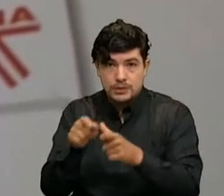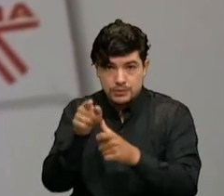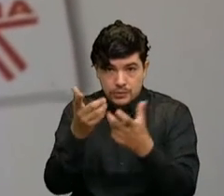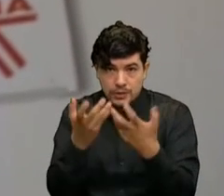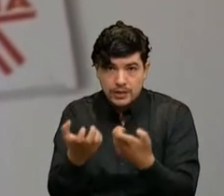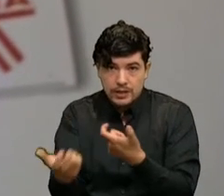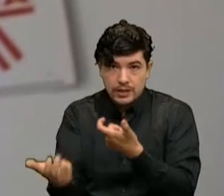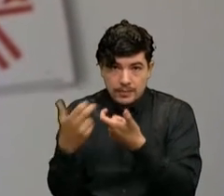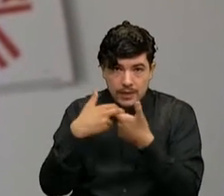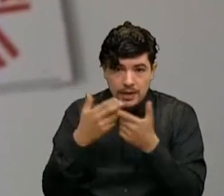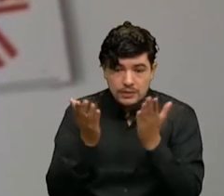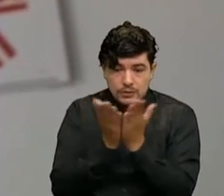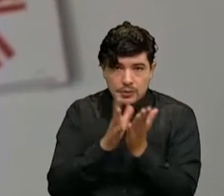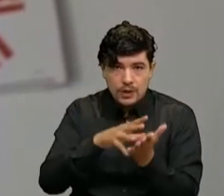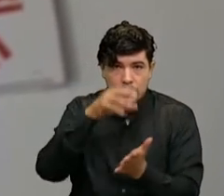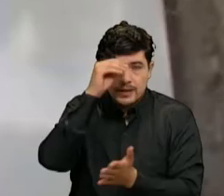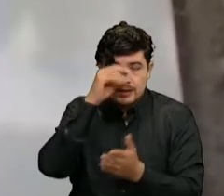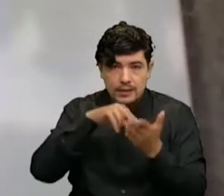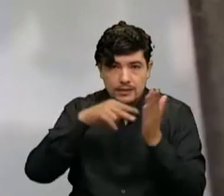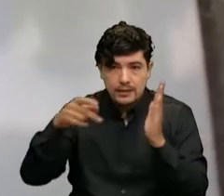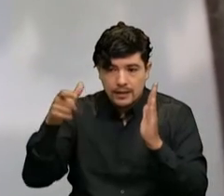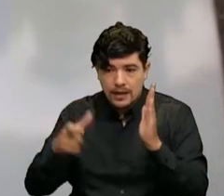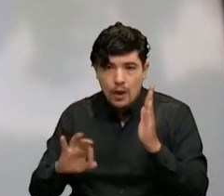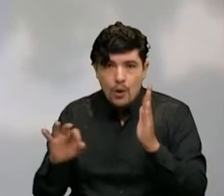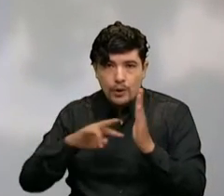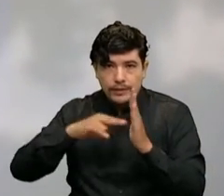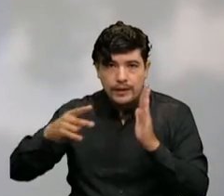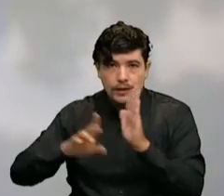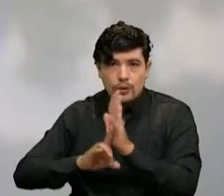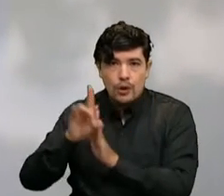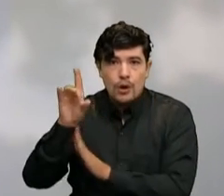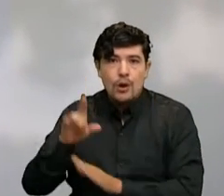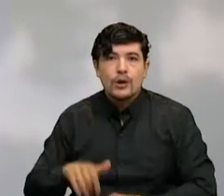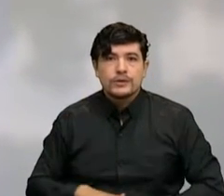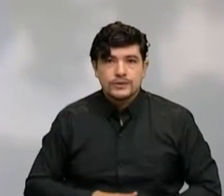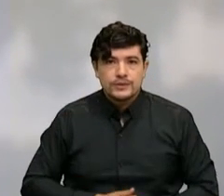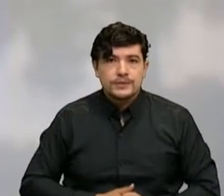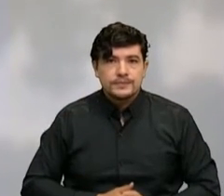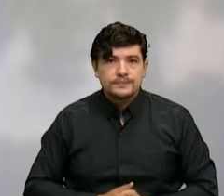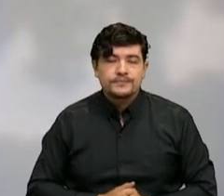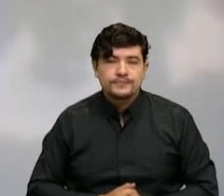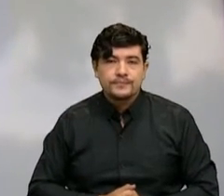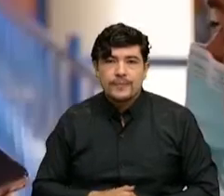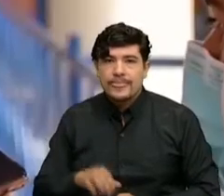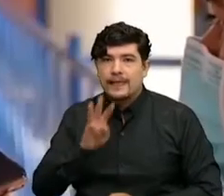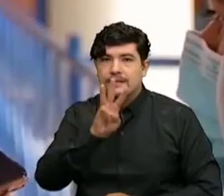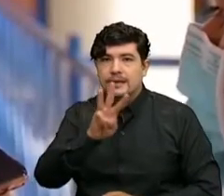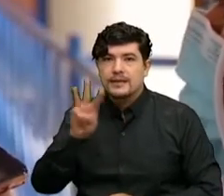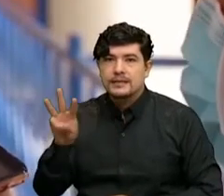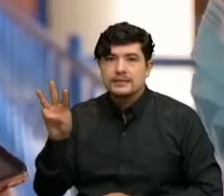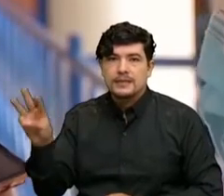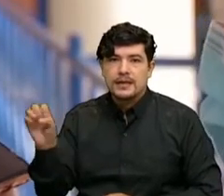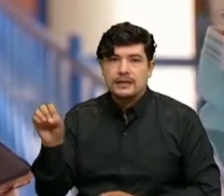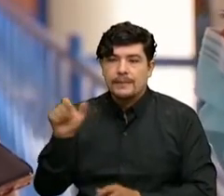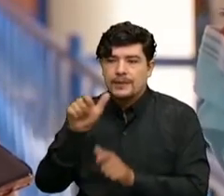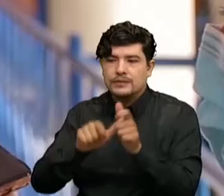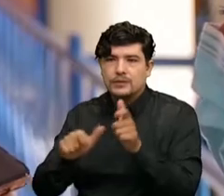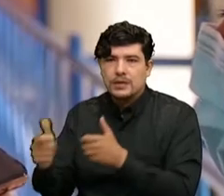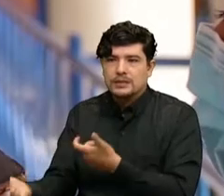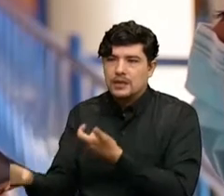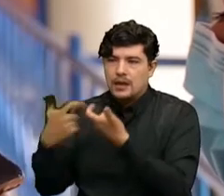realizar alguna carrera técnica o tecnológica. Tenemos 330 cupos que queremos